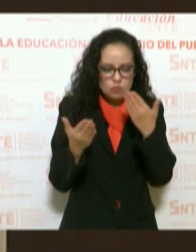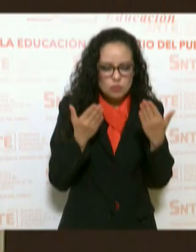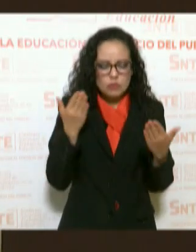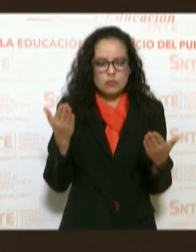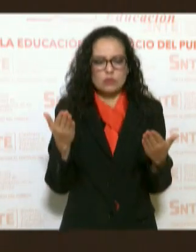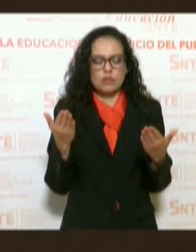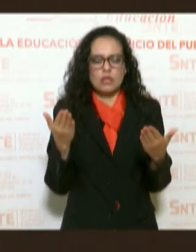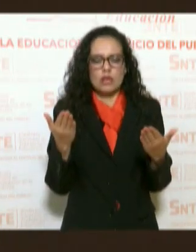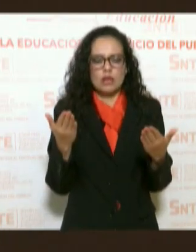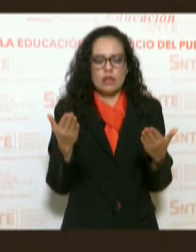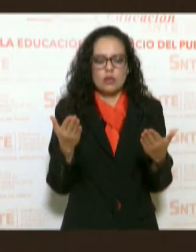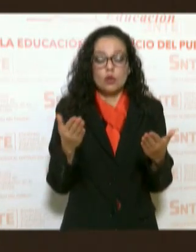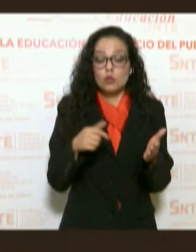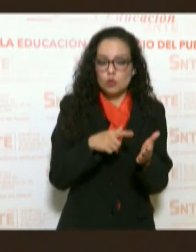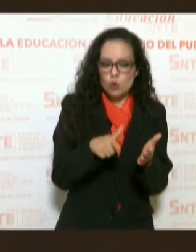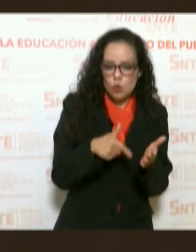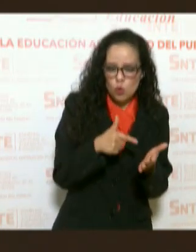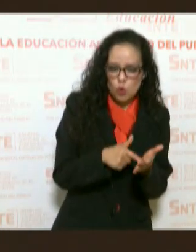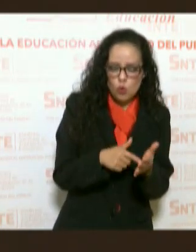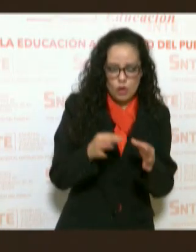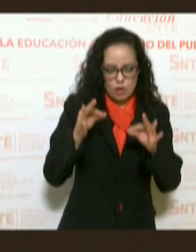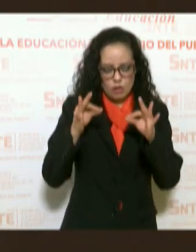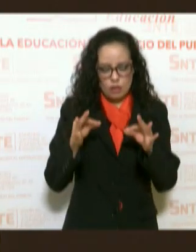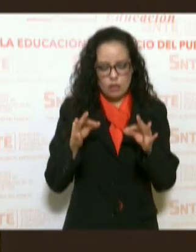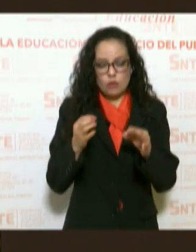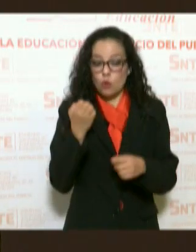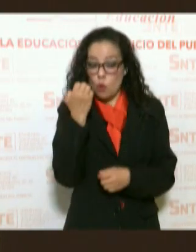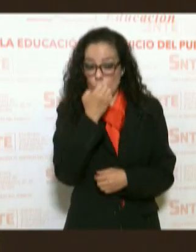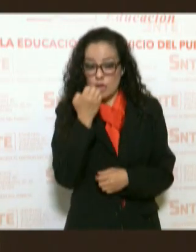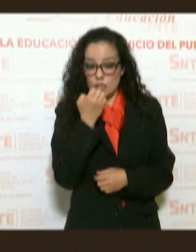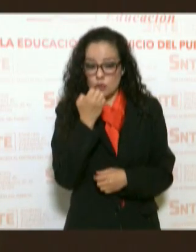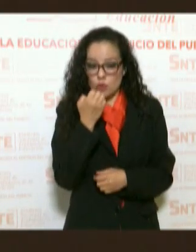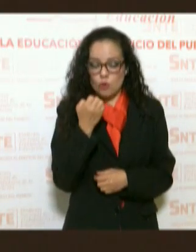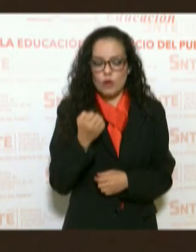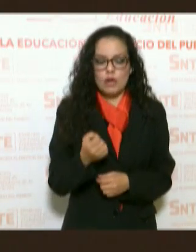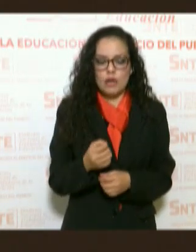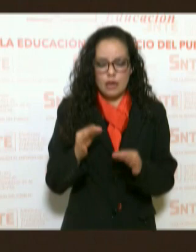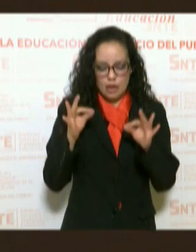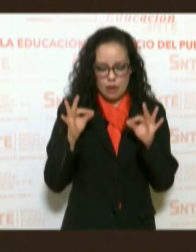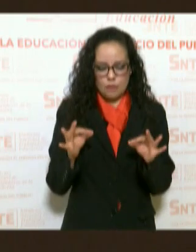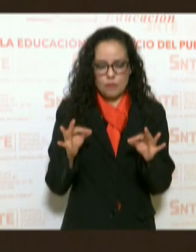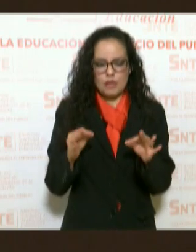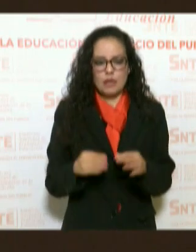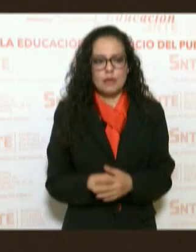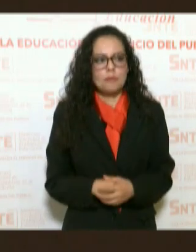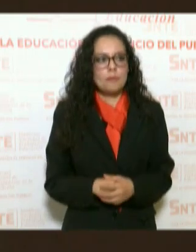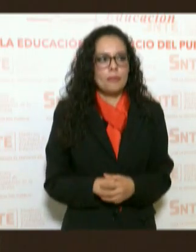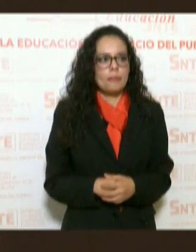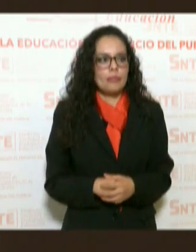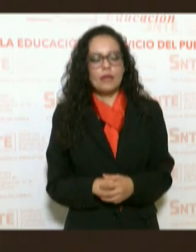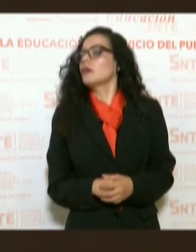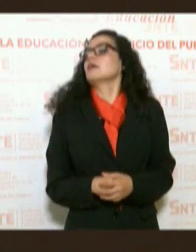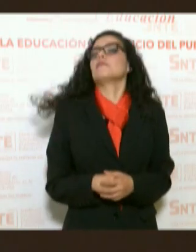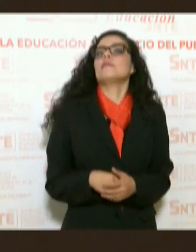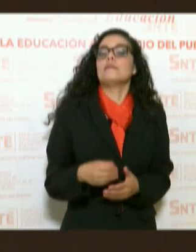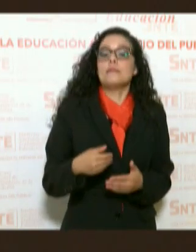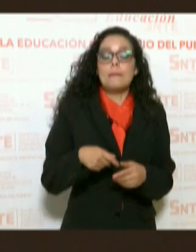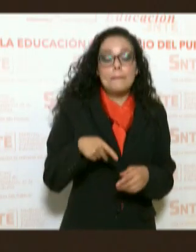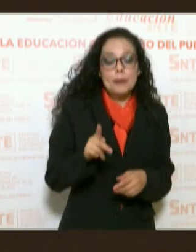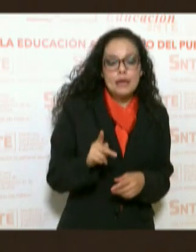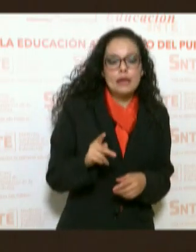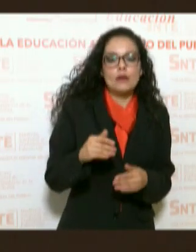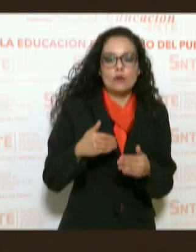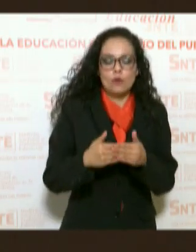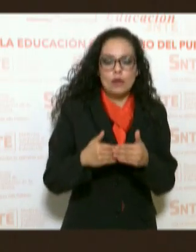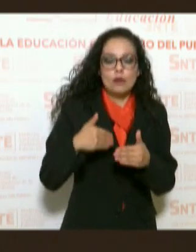el 2030, el 16% de este grupo de gente joven va